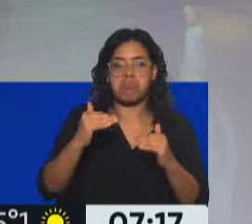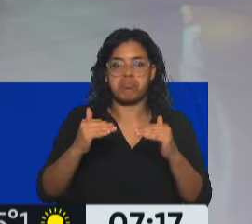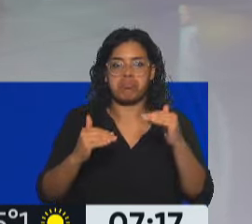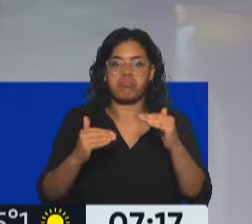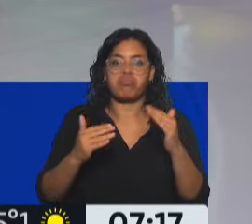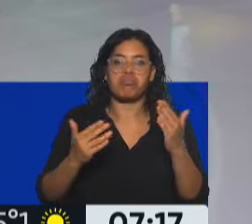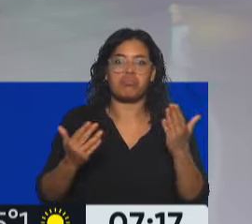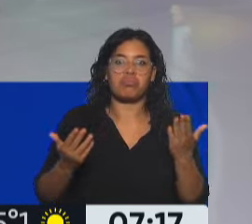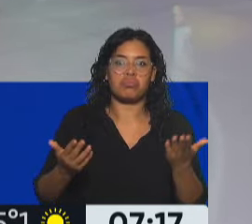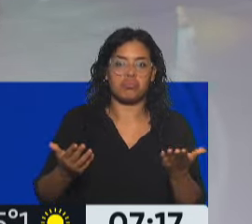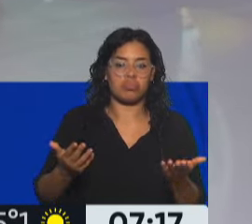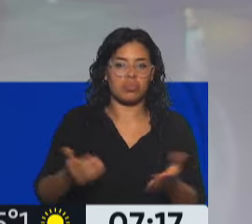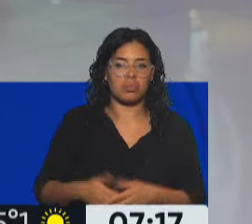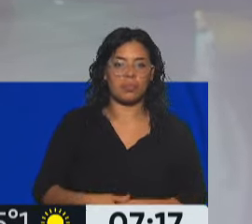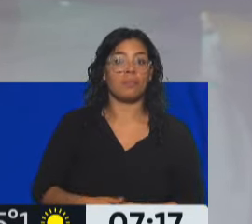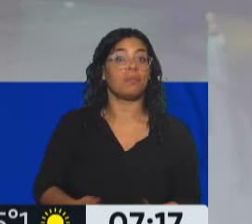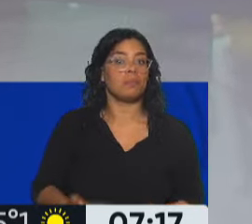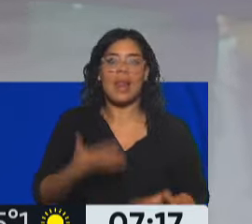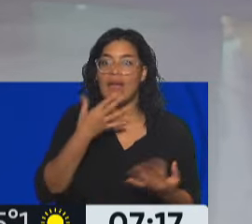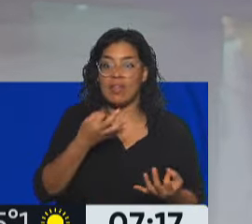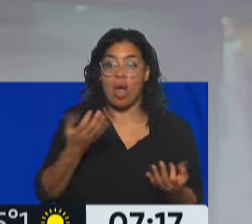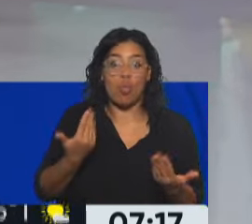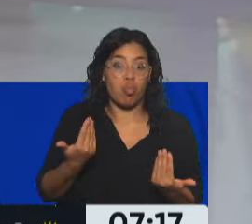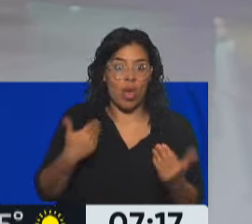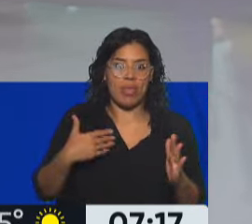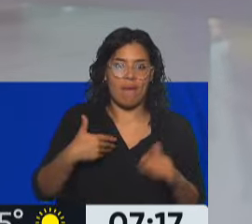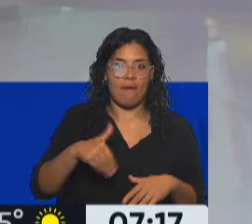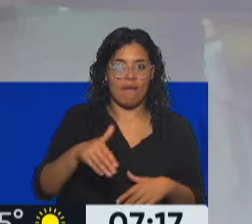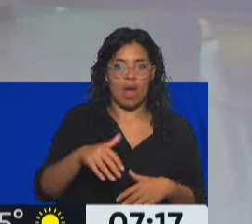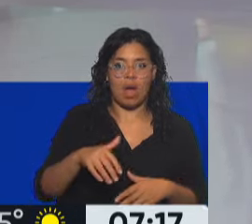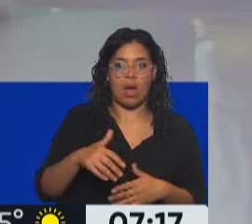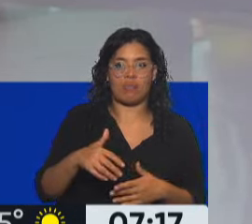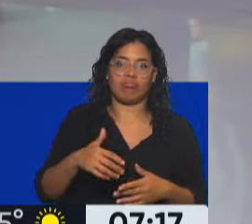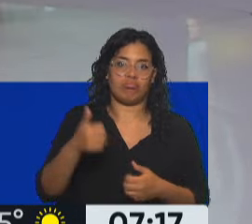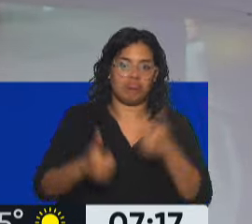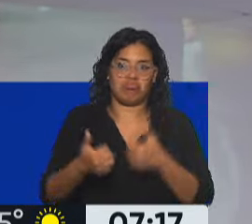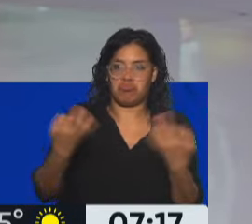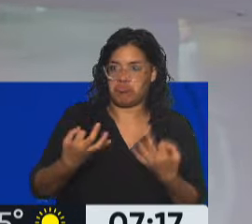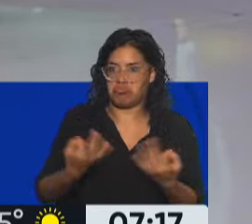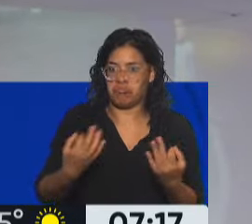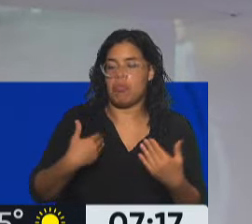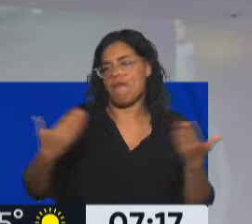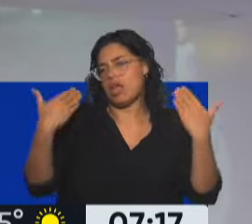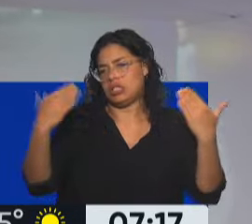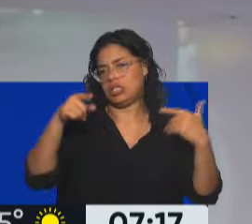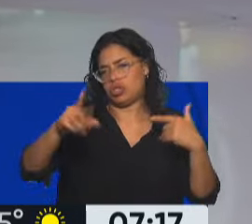hasta puede ingresar a alguna copa, ¿viste? Una sudamericana. Una realidad. La verdad que para felicitar a Logro Fabiani y a todo su equipo. Bueno, muy bien, ¿eh? En